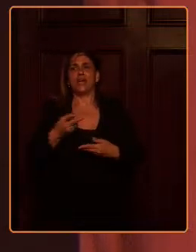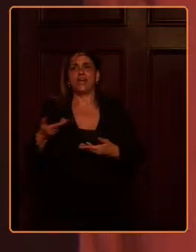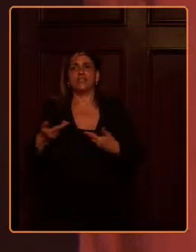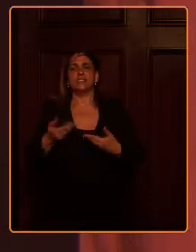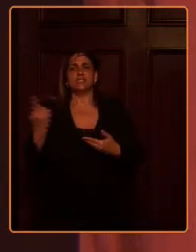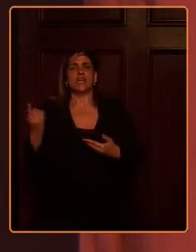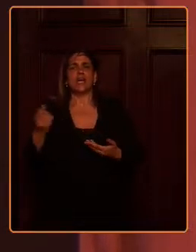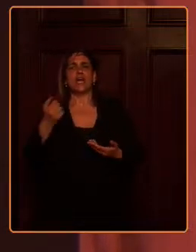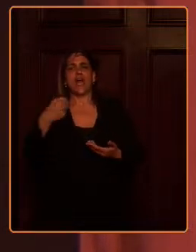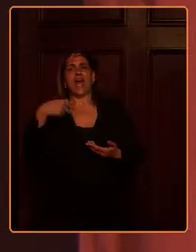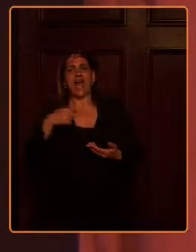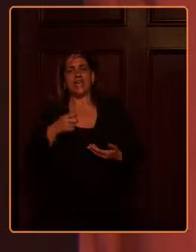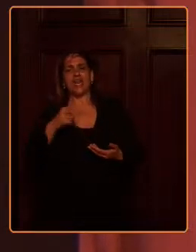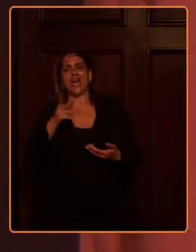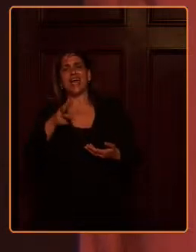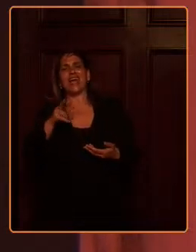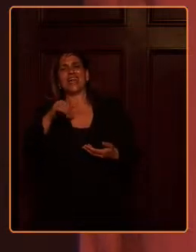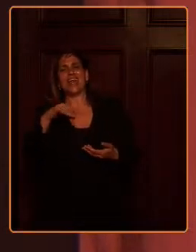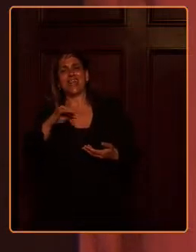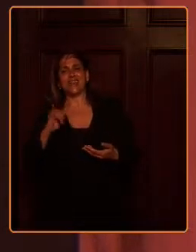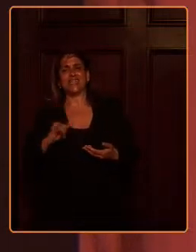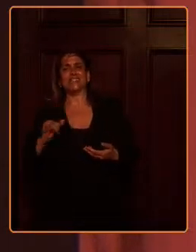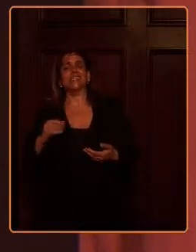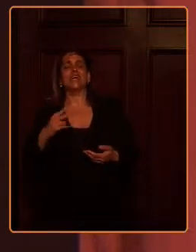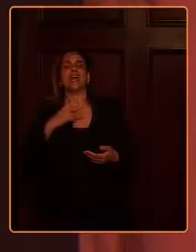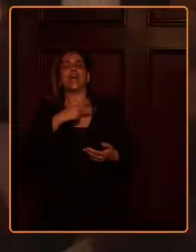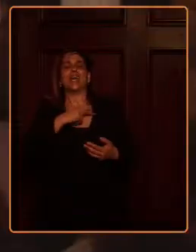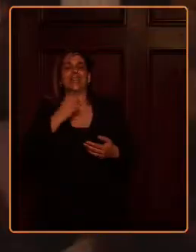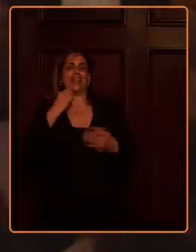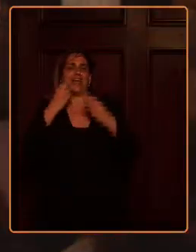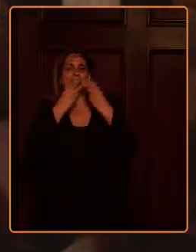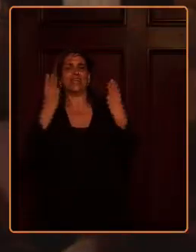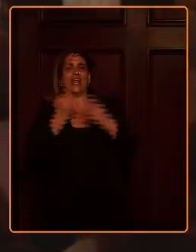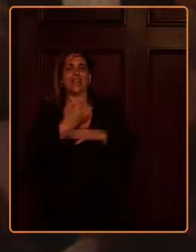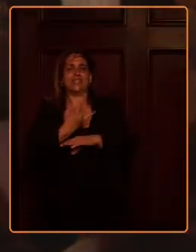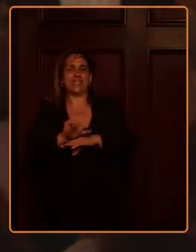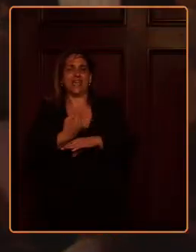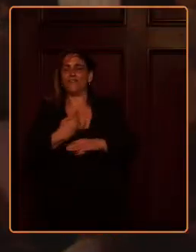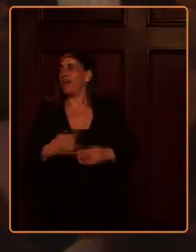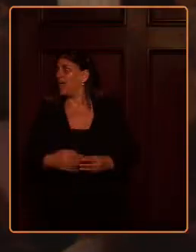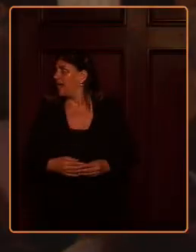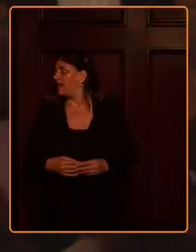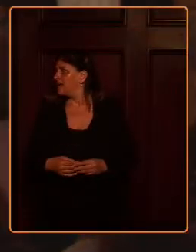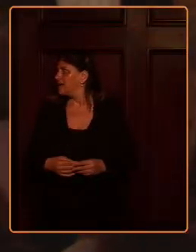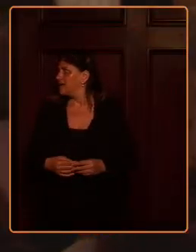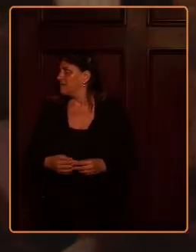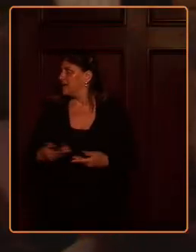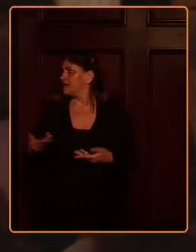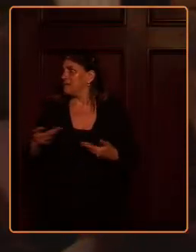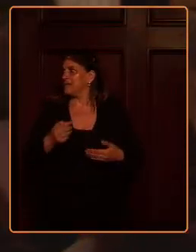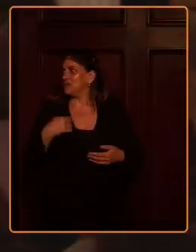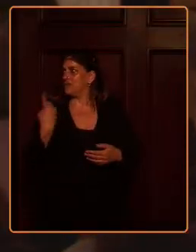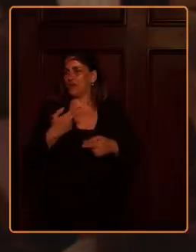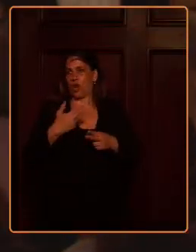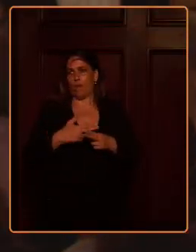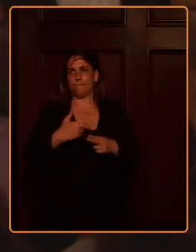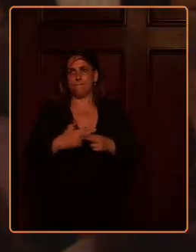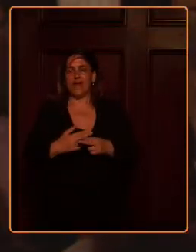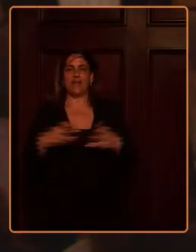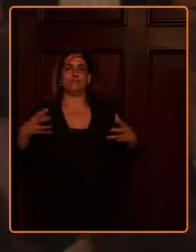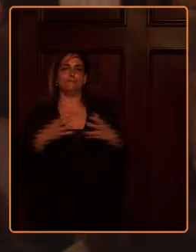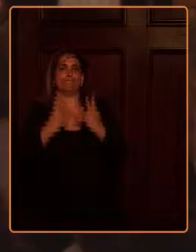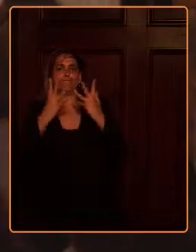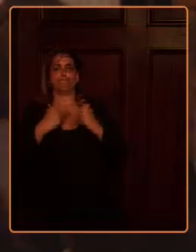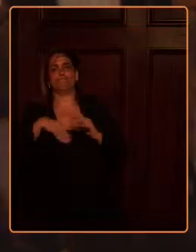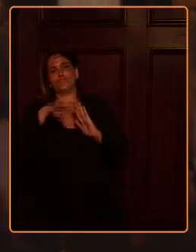Ana Hernández, quien es gerenta general de Ceibal. Van entrando y ya los voy nombrando en el orden en el